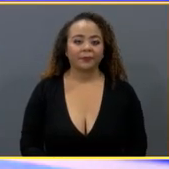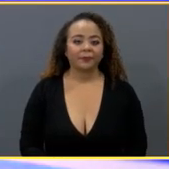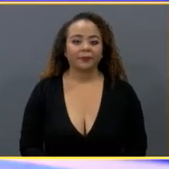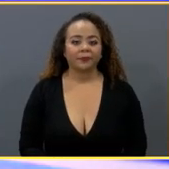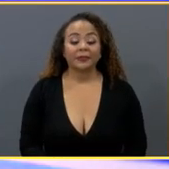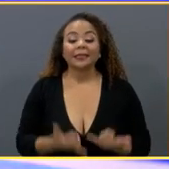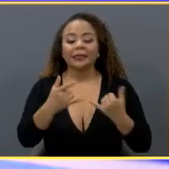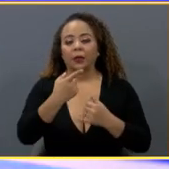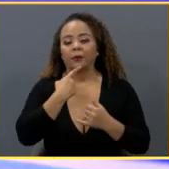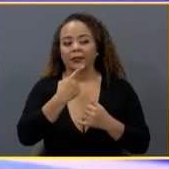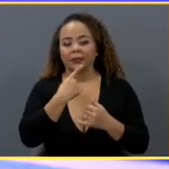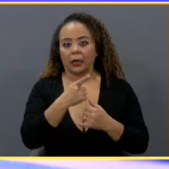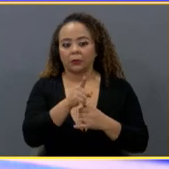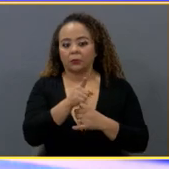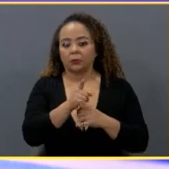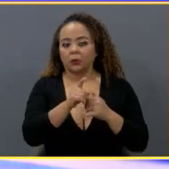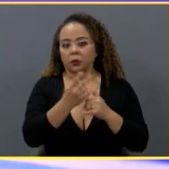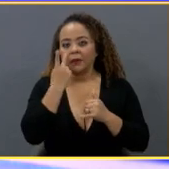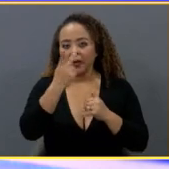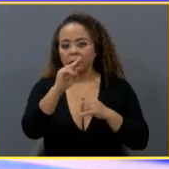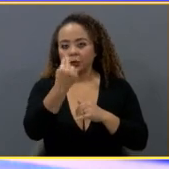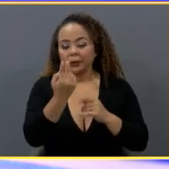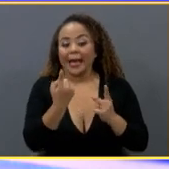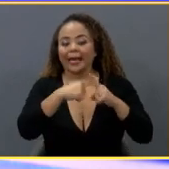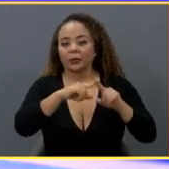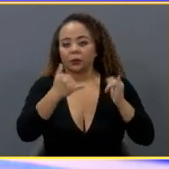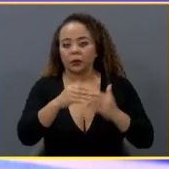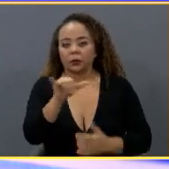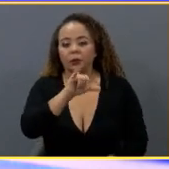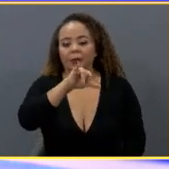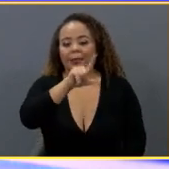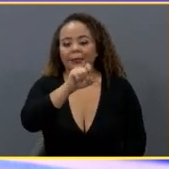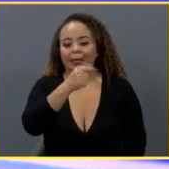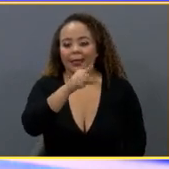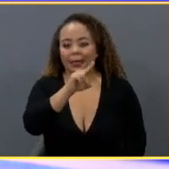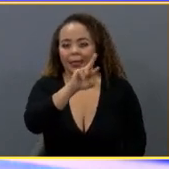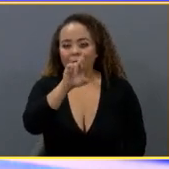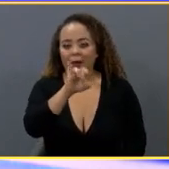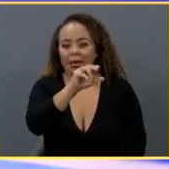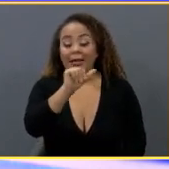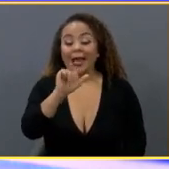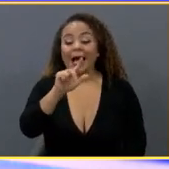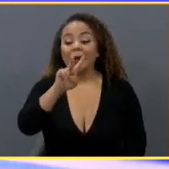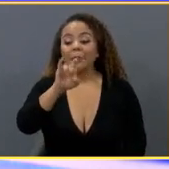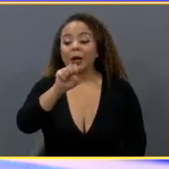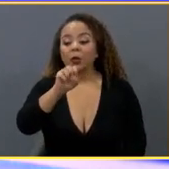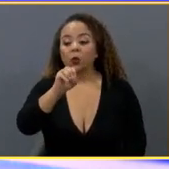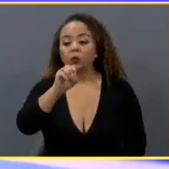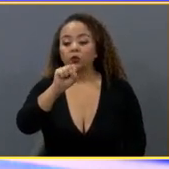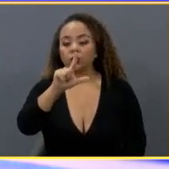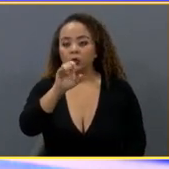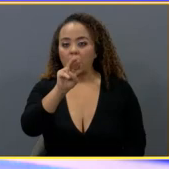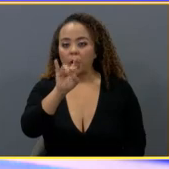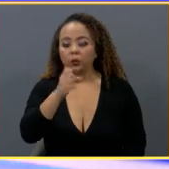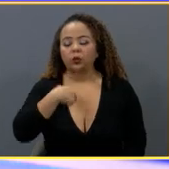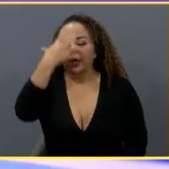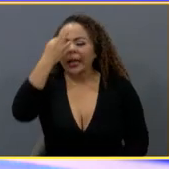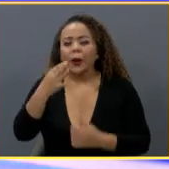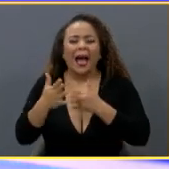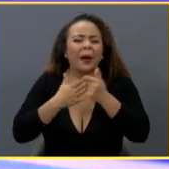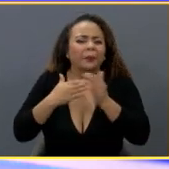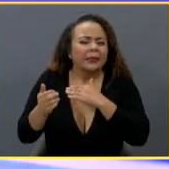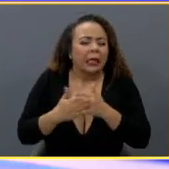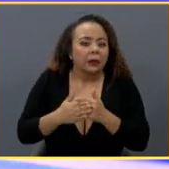Ya lo decían los protagonistas que veíamos en la nota, incluso exjugadores como Izaguirre, como Álvaro Solano. Yo creo que a pesar de la